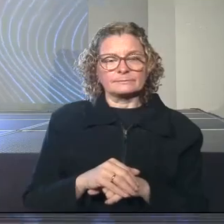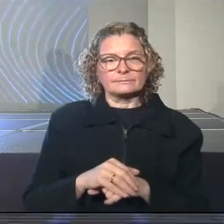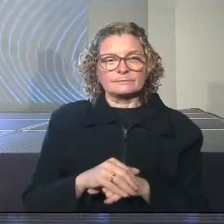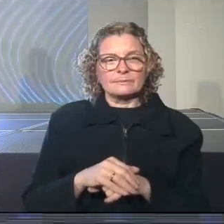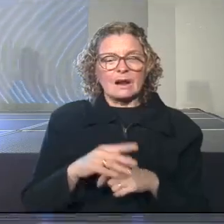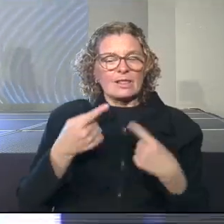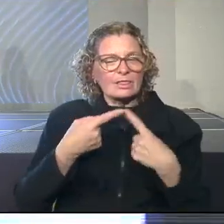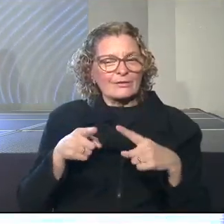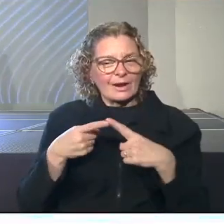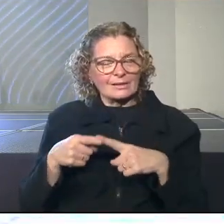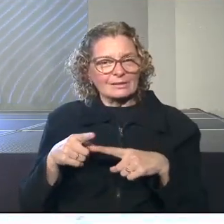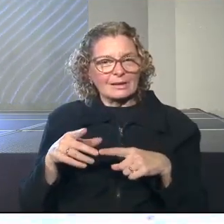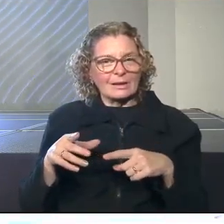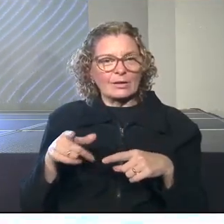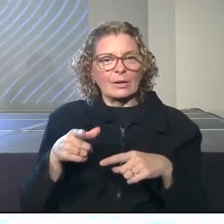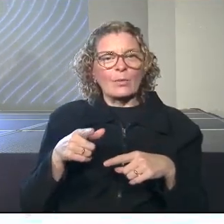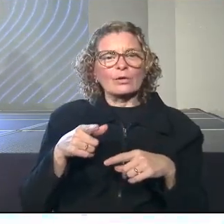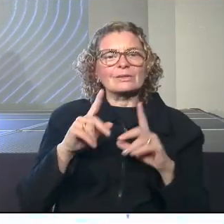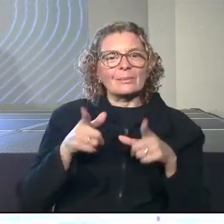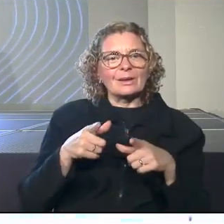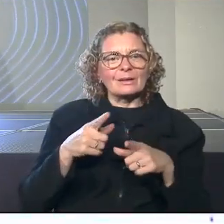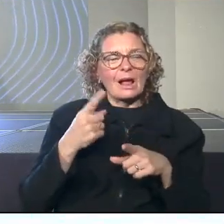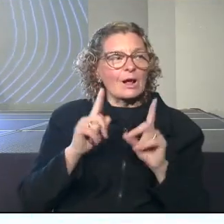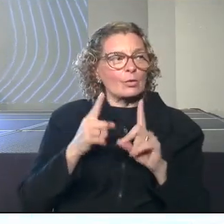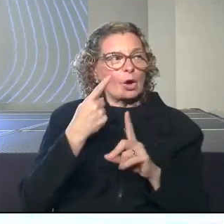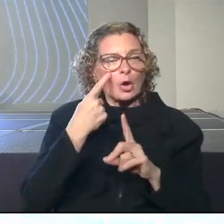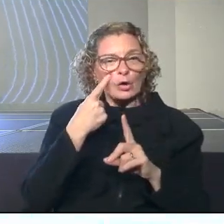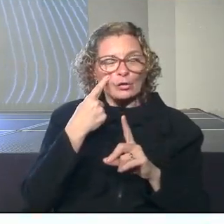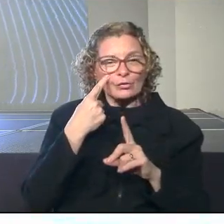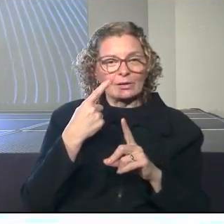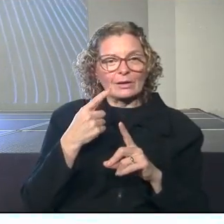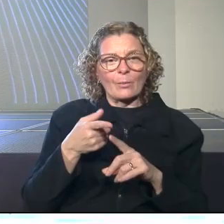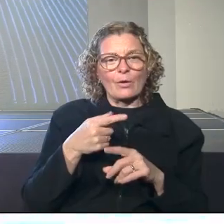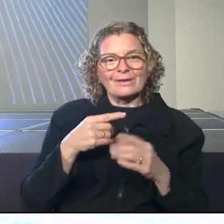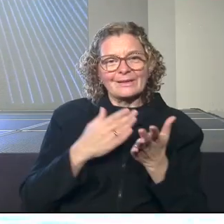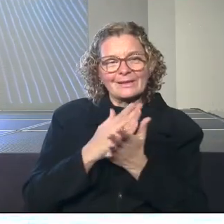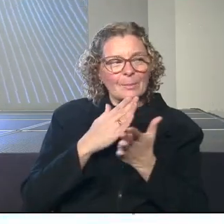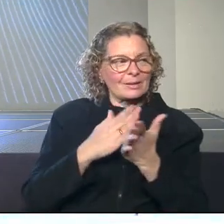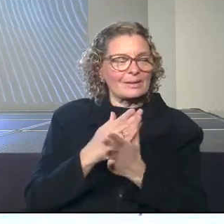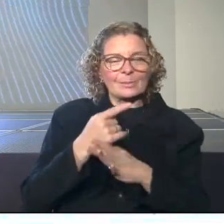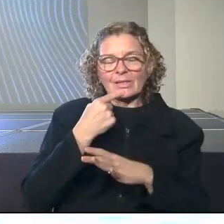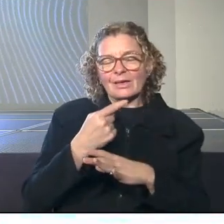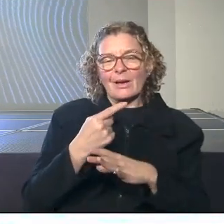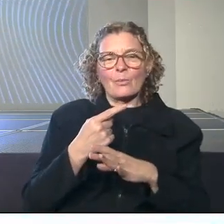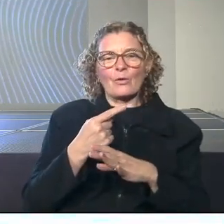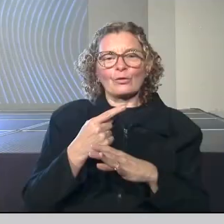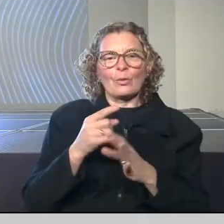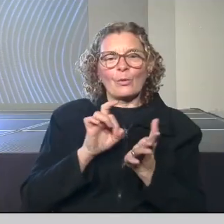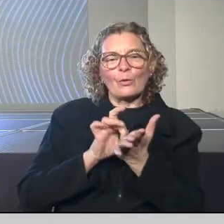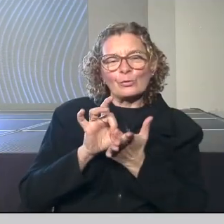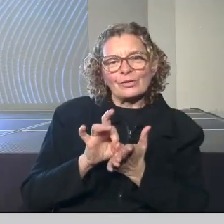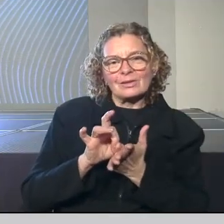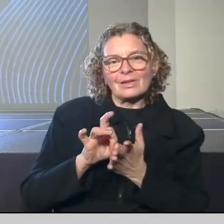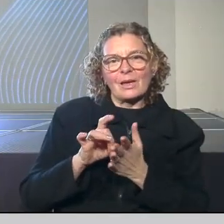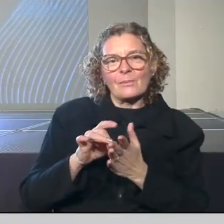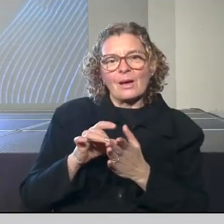Algunas opciones dentro de Mercado Envíos, quizás algunos ya lo conocen. Mercado Envíos tradicional, digamos, vendría a ser el sistema en el que,